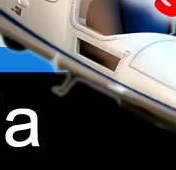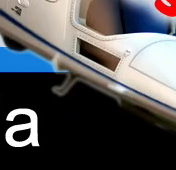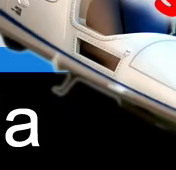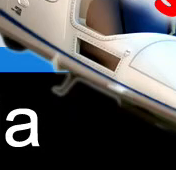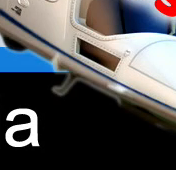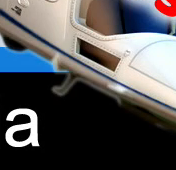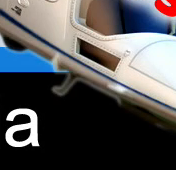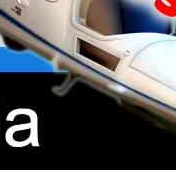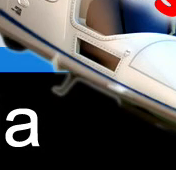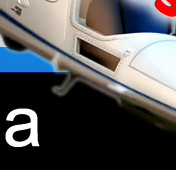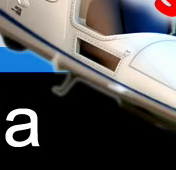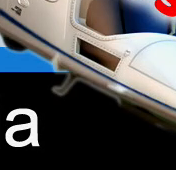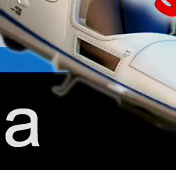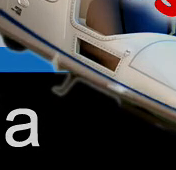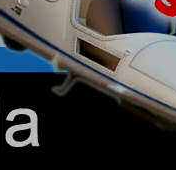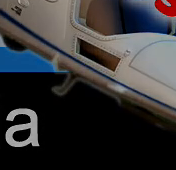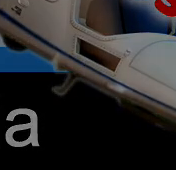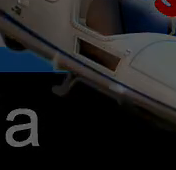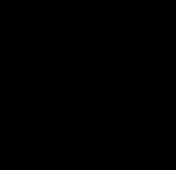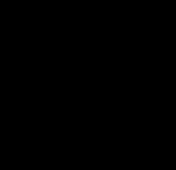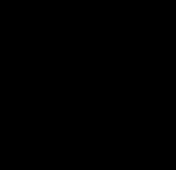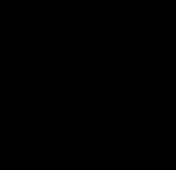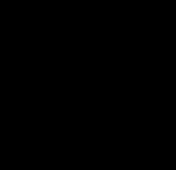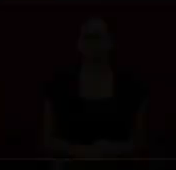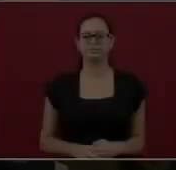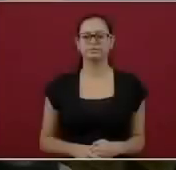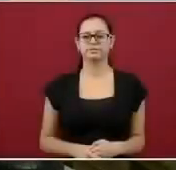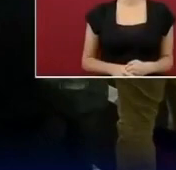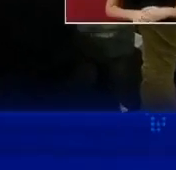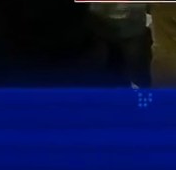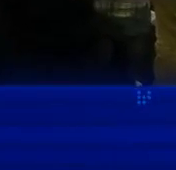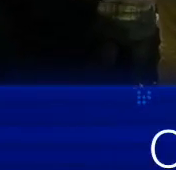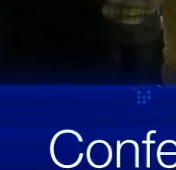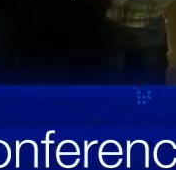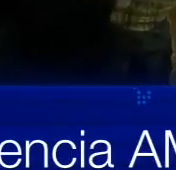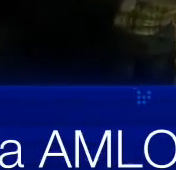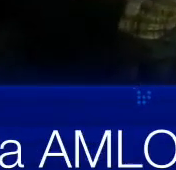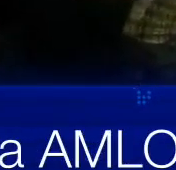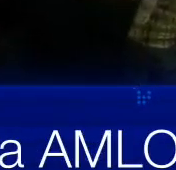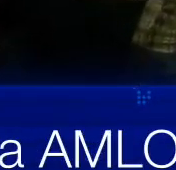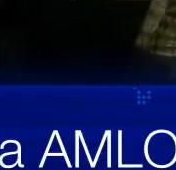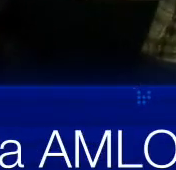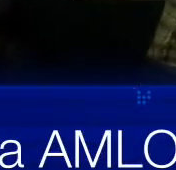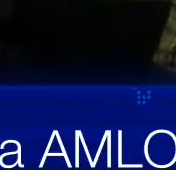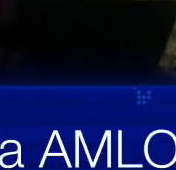En la conferencia de hoy, el presidente Andrés Manuel López Obrador. Buenos días.